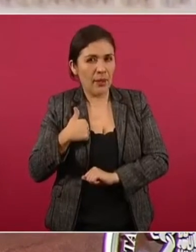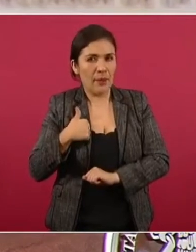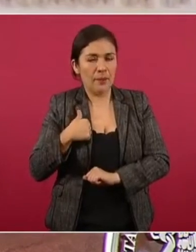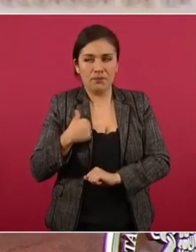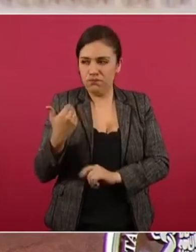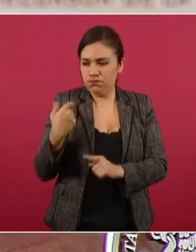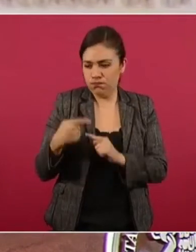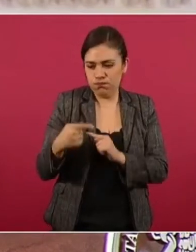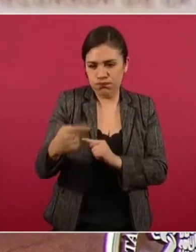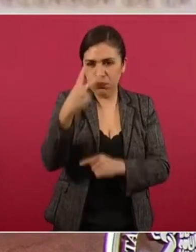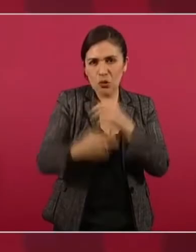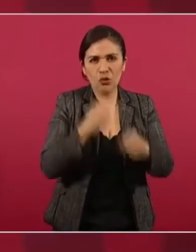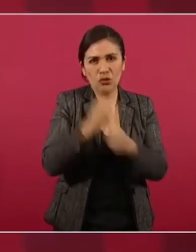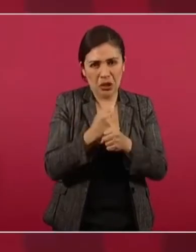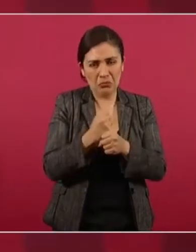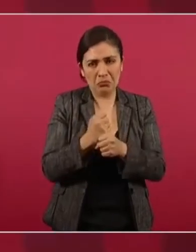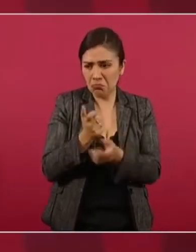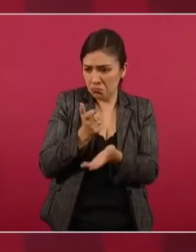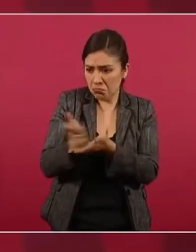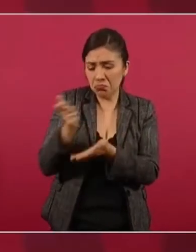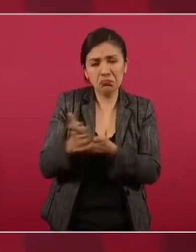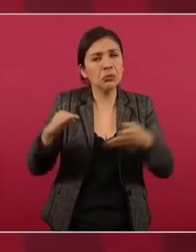2 años por $40,000 millones,